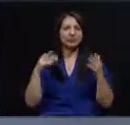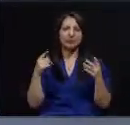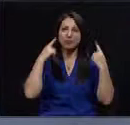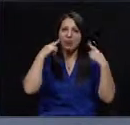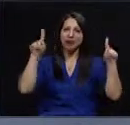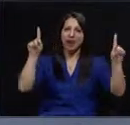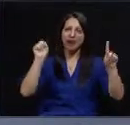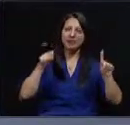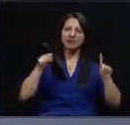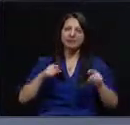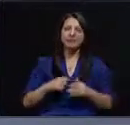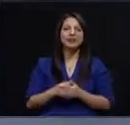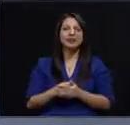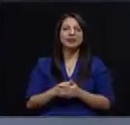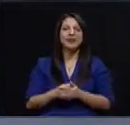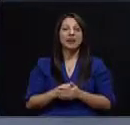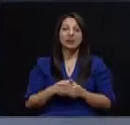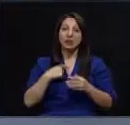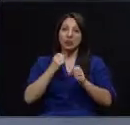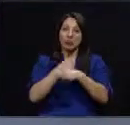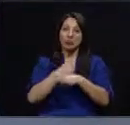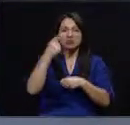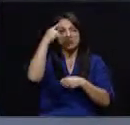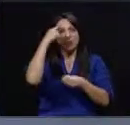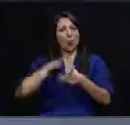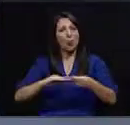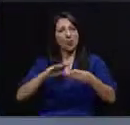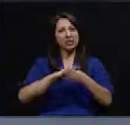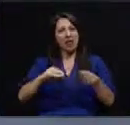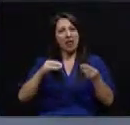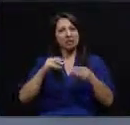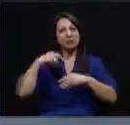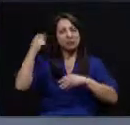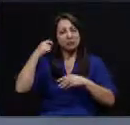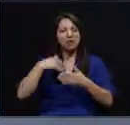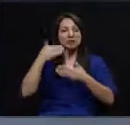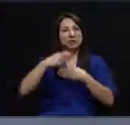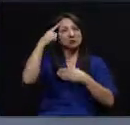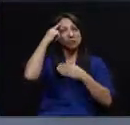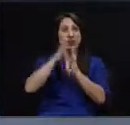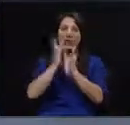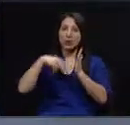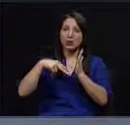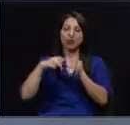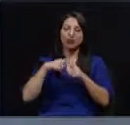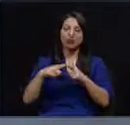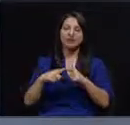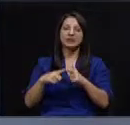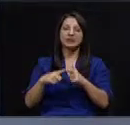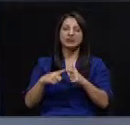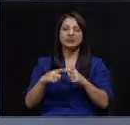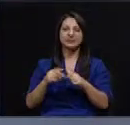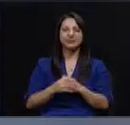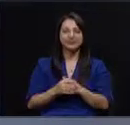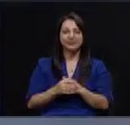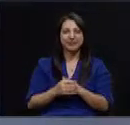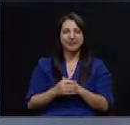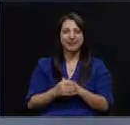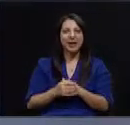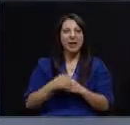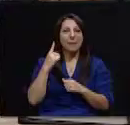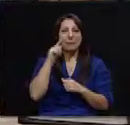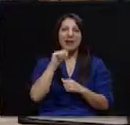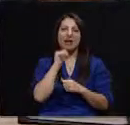esto, ¿verdad? Pensé en un documental y pensamos posteriormente en un libro. Entonces, para no